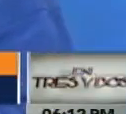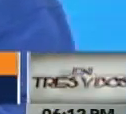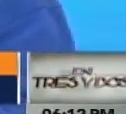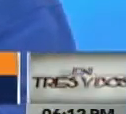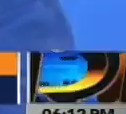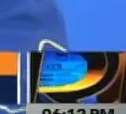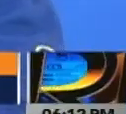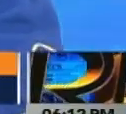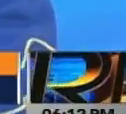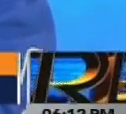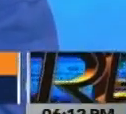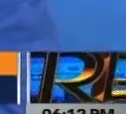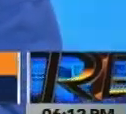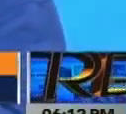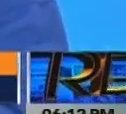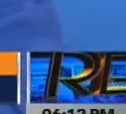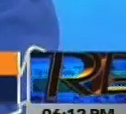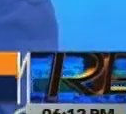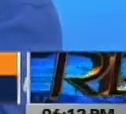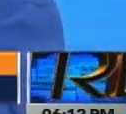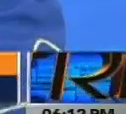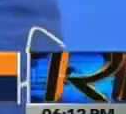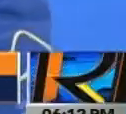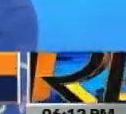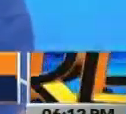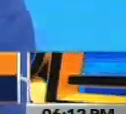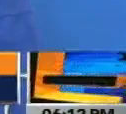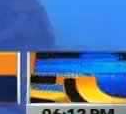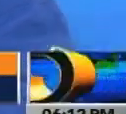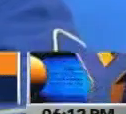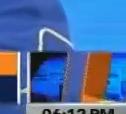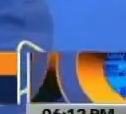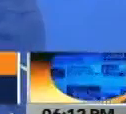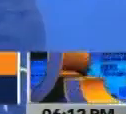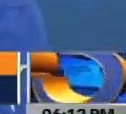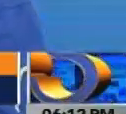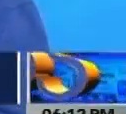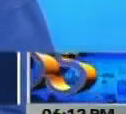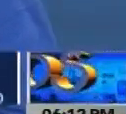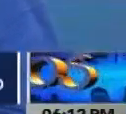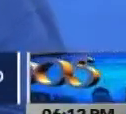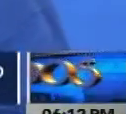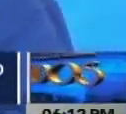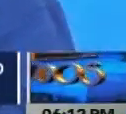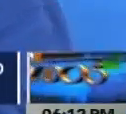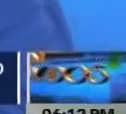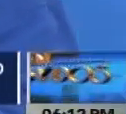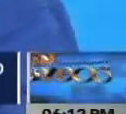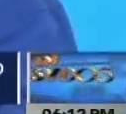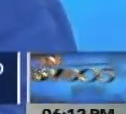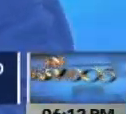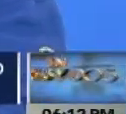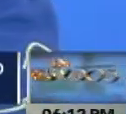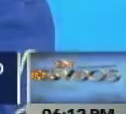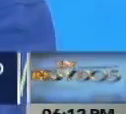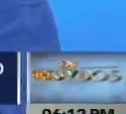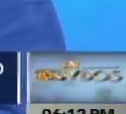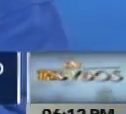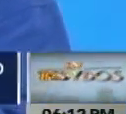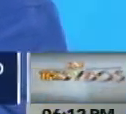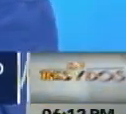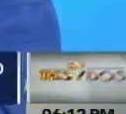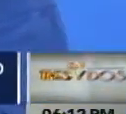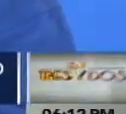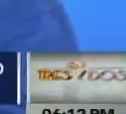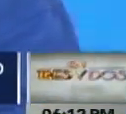Maduro de que avancemos hacia la paz, de que no se le vuelva a conculcar la Navidad y secuestrar las Navidades al pueblo venezolano, de entender que el aporte